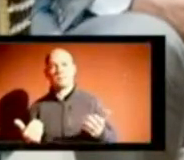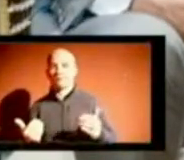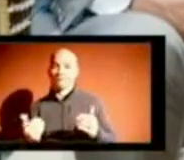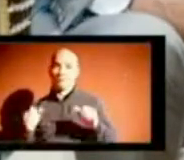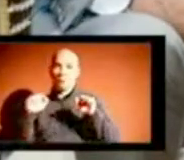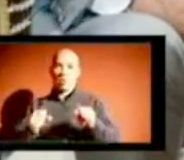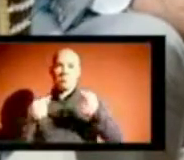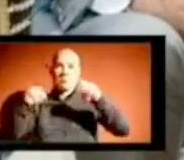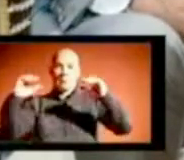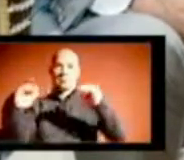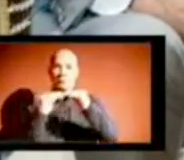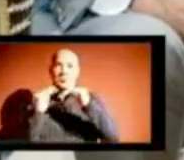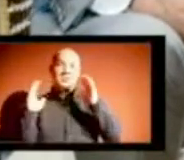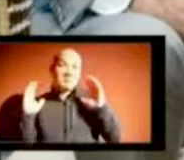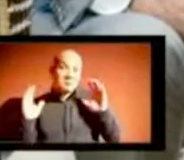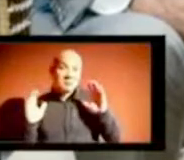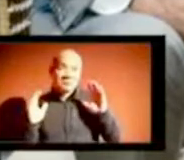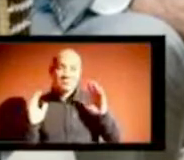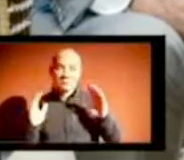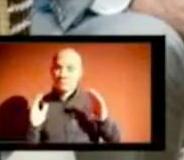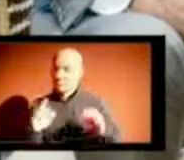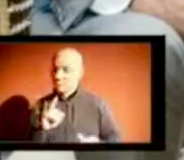casos